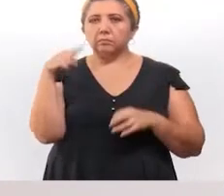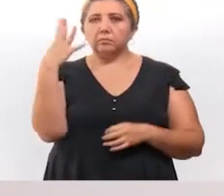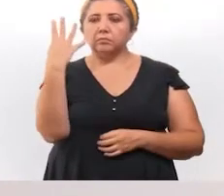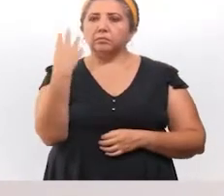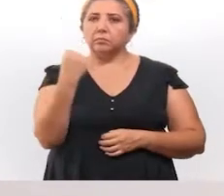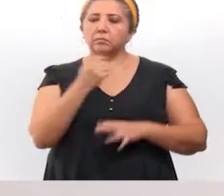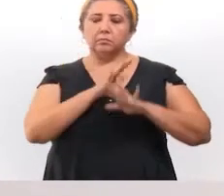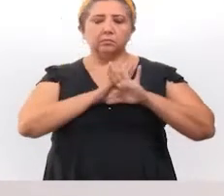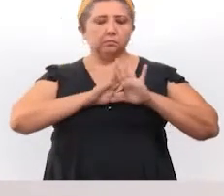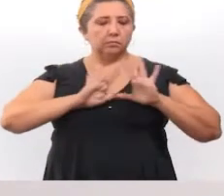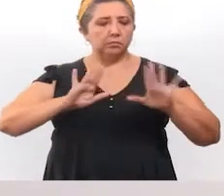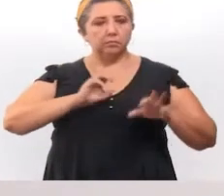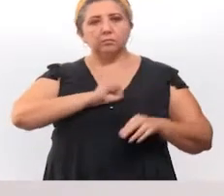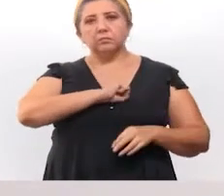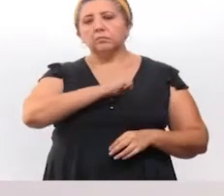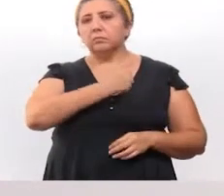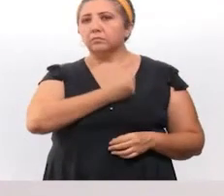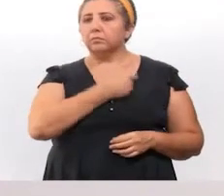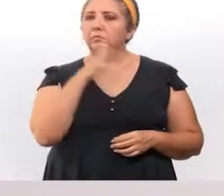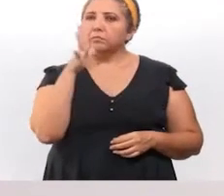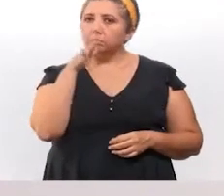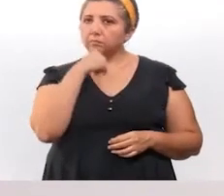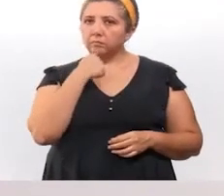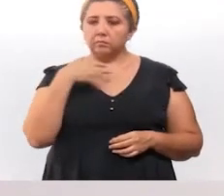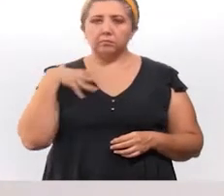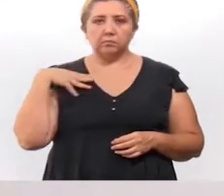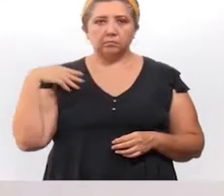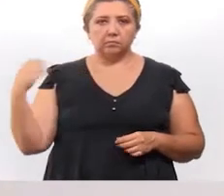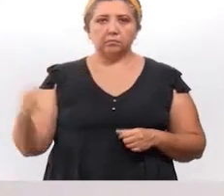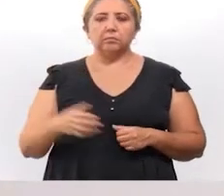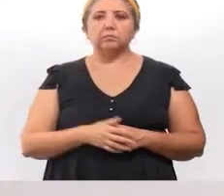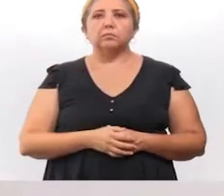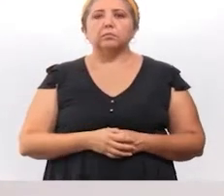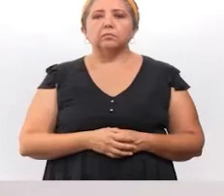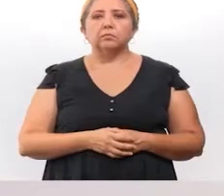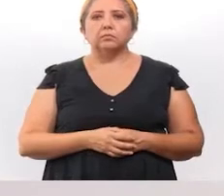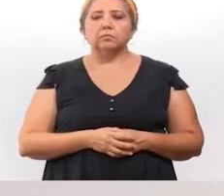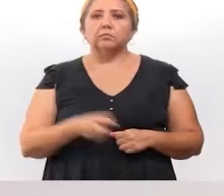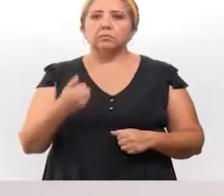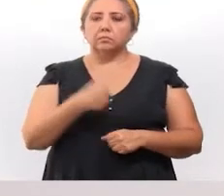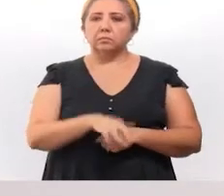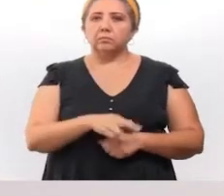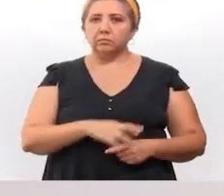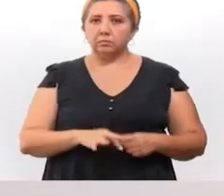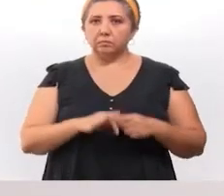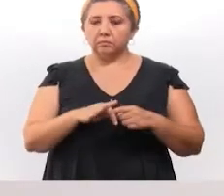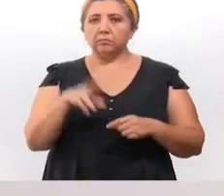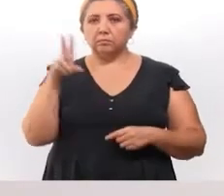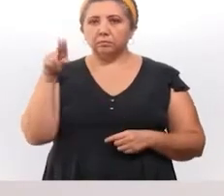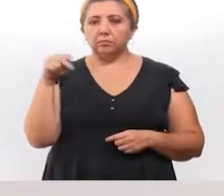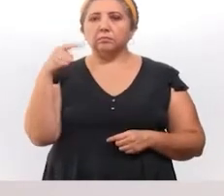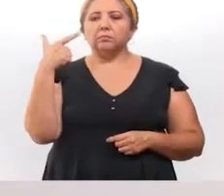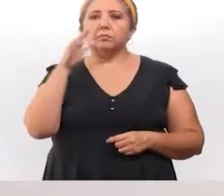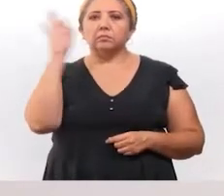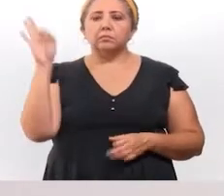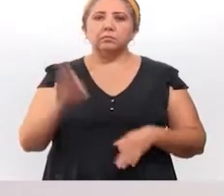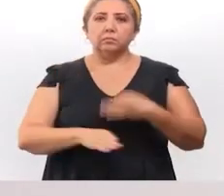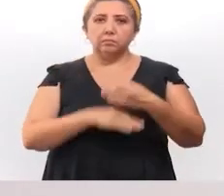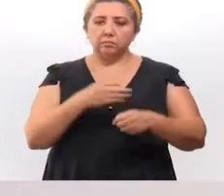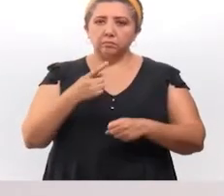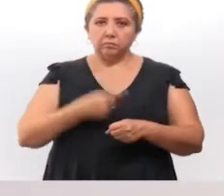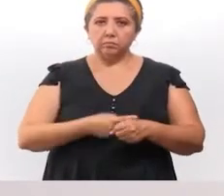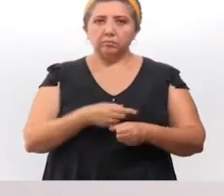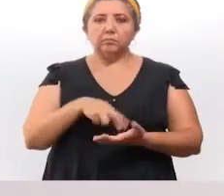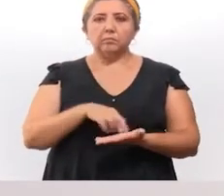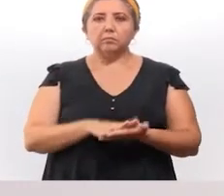54.989 pacientes ya se recuperaron, no presentan síntomas ni pueden contagiar. Esta cifra representa el 87% del total